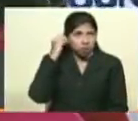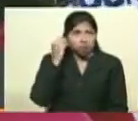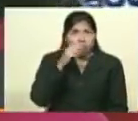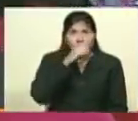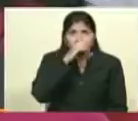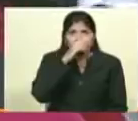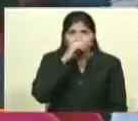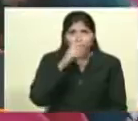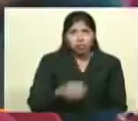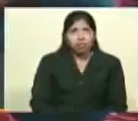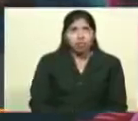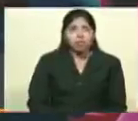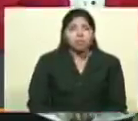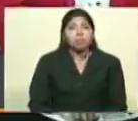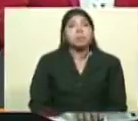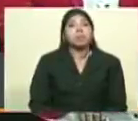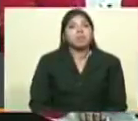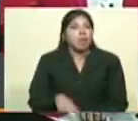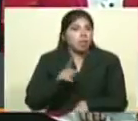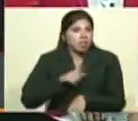Mientras tanto,